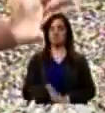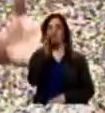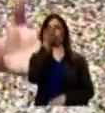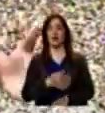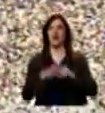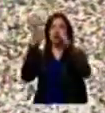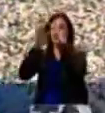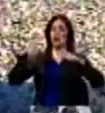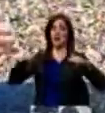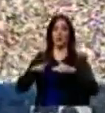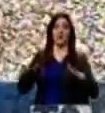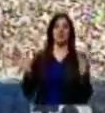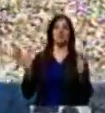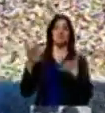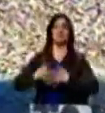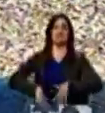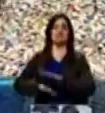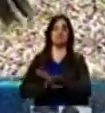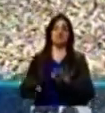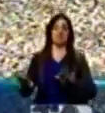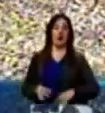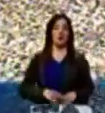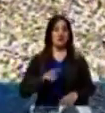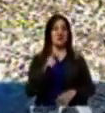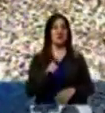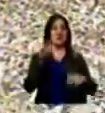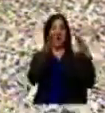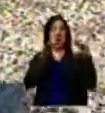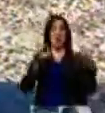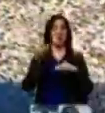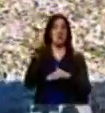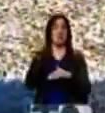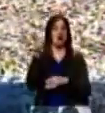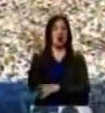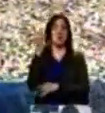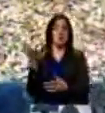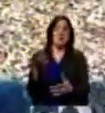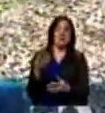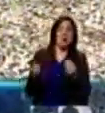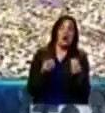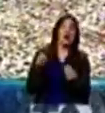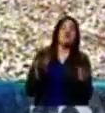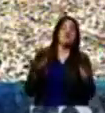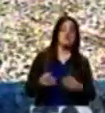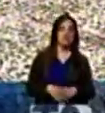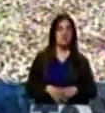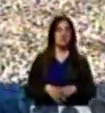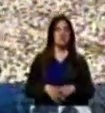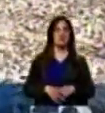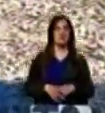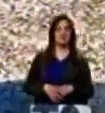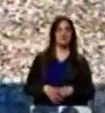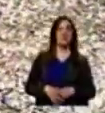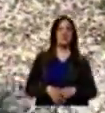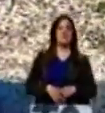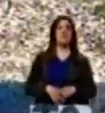la época navideña, usted no sabe qué hacer con su árbol de Navidad que lo tenía en casa, pero solo para los árboles naturales. Pues el municipio